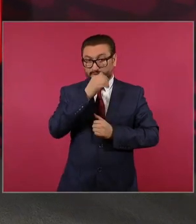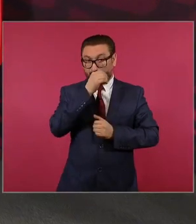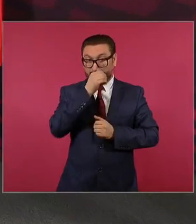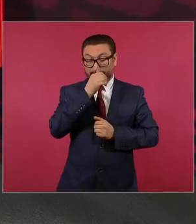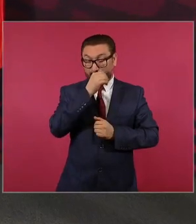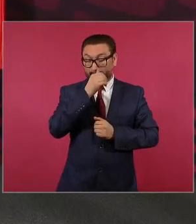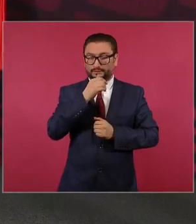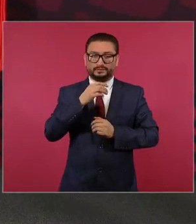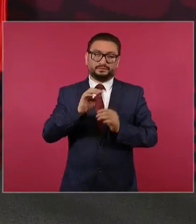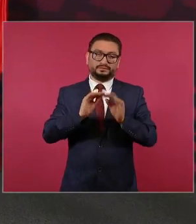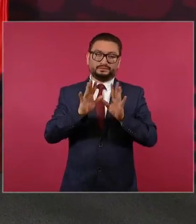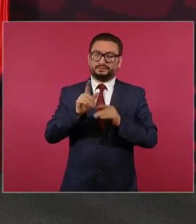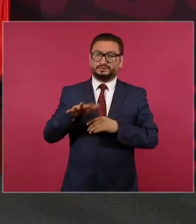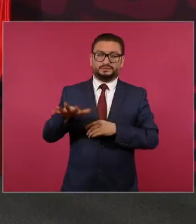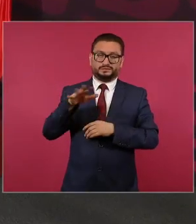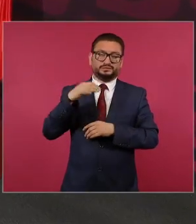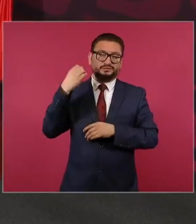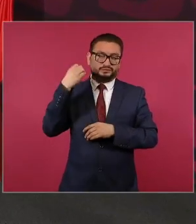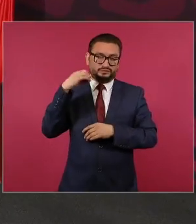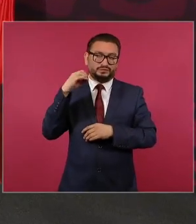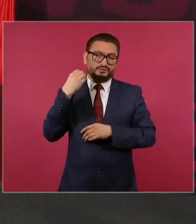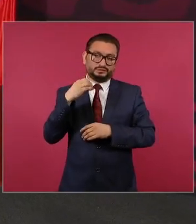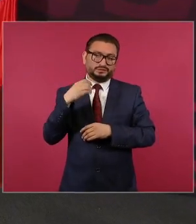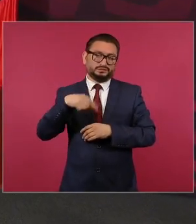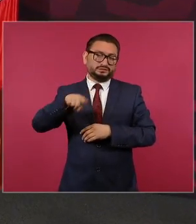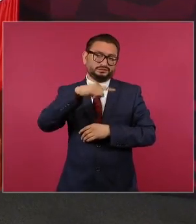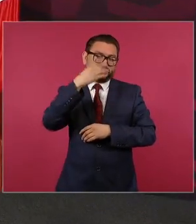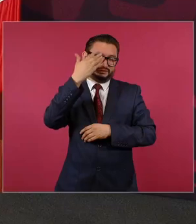Oaxaca, ya saben, es